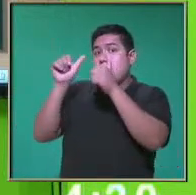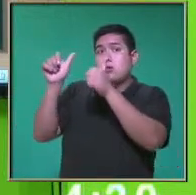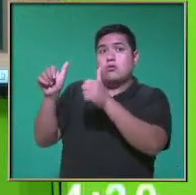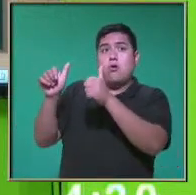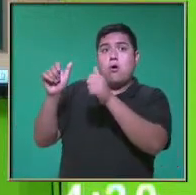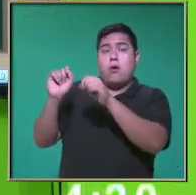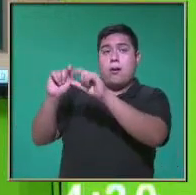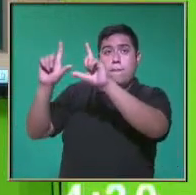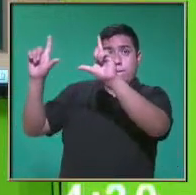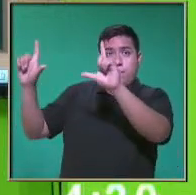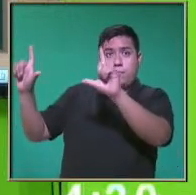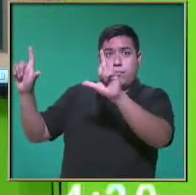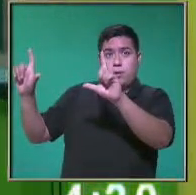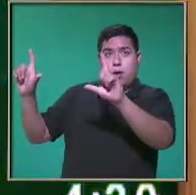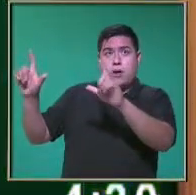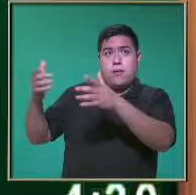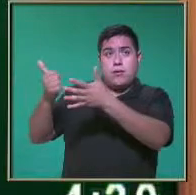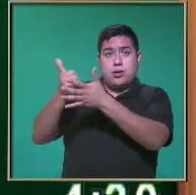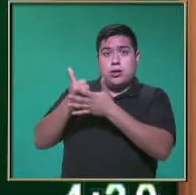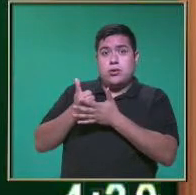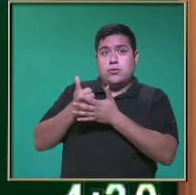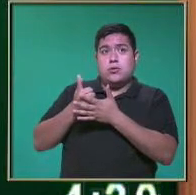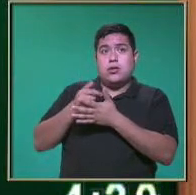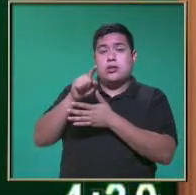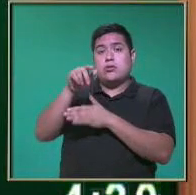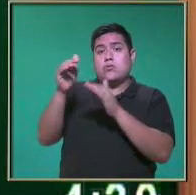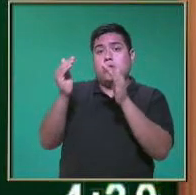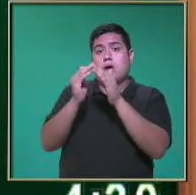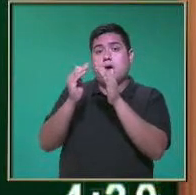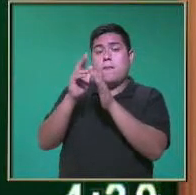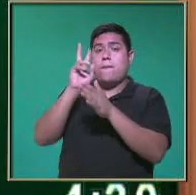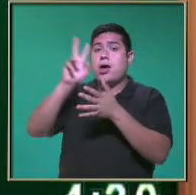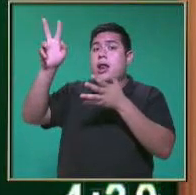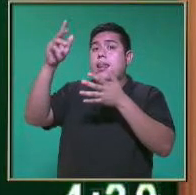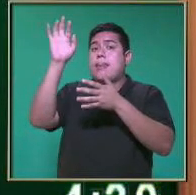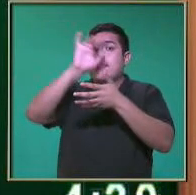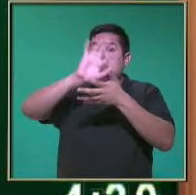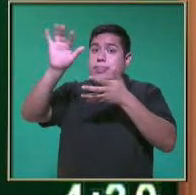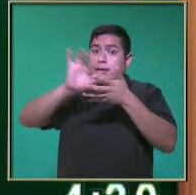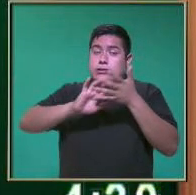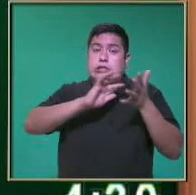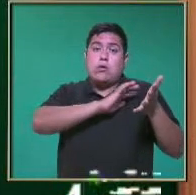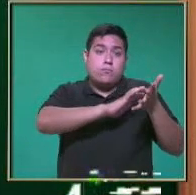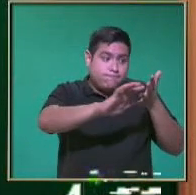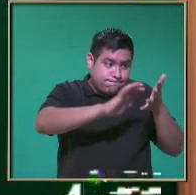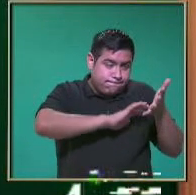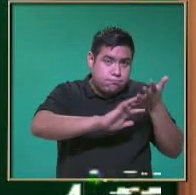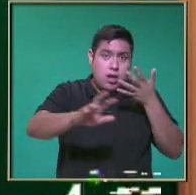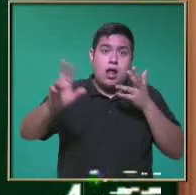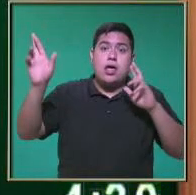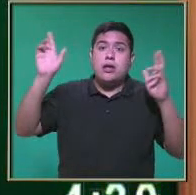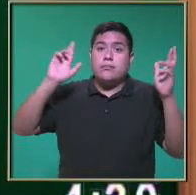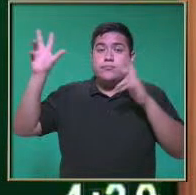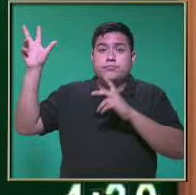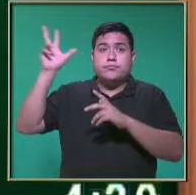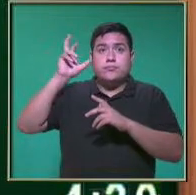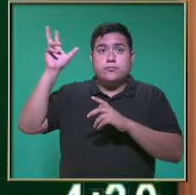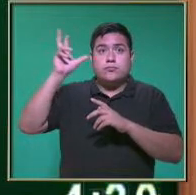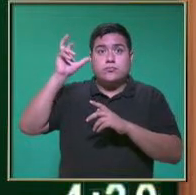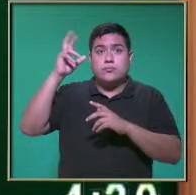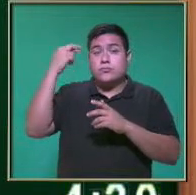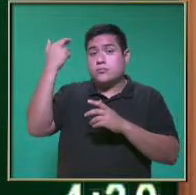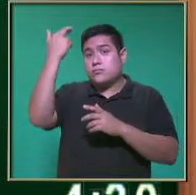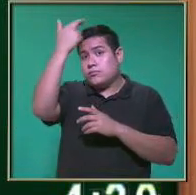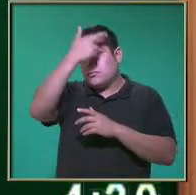la pantalla. Tú me vas a ayudar desde casa a leer el texto mientras escuchas el audio para que